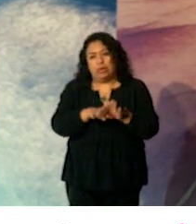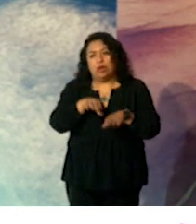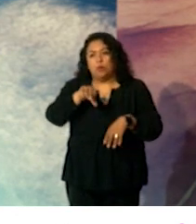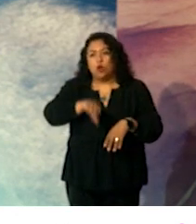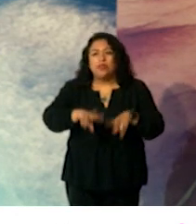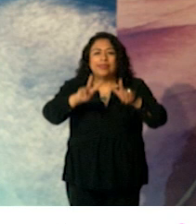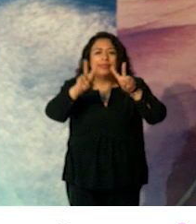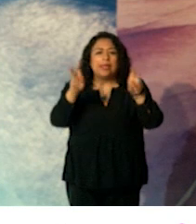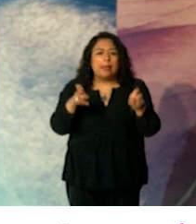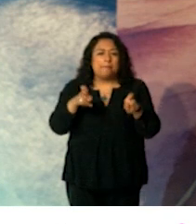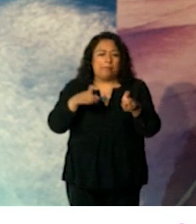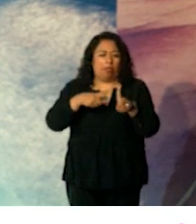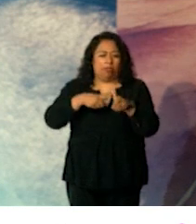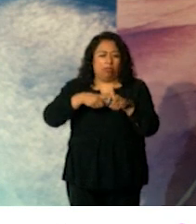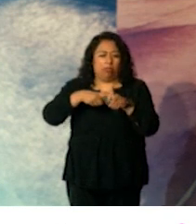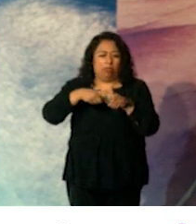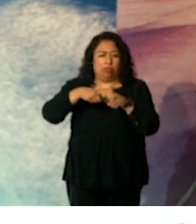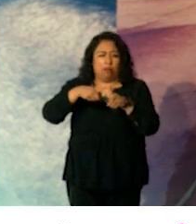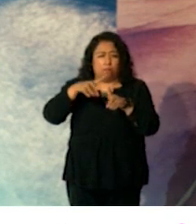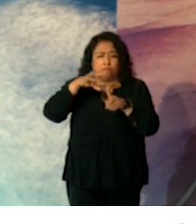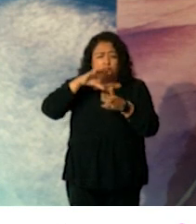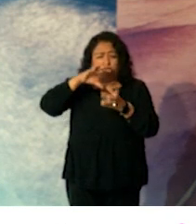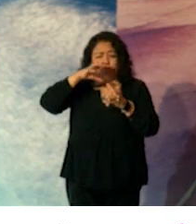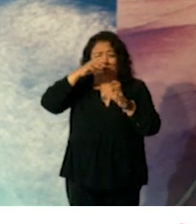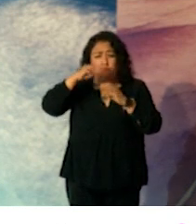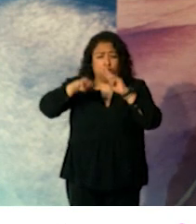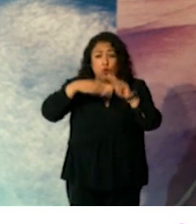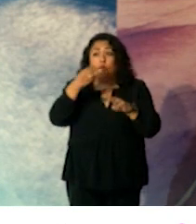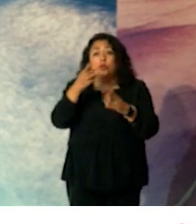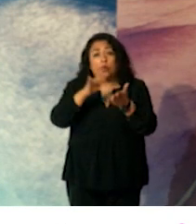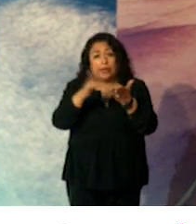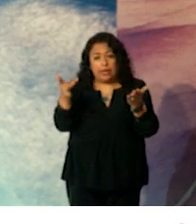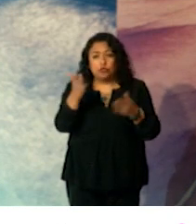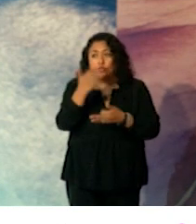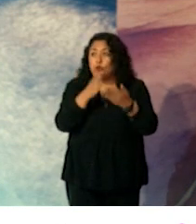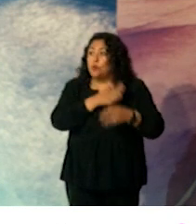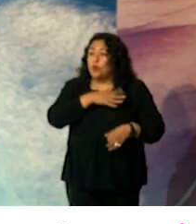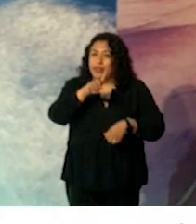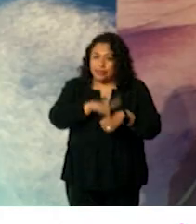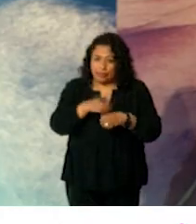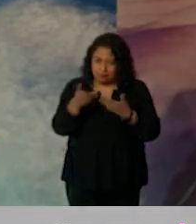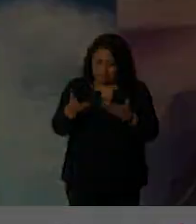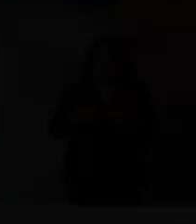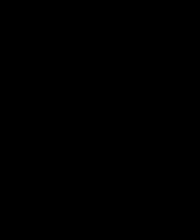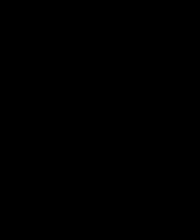de ebullición global. Muchas gracias por haber estado con nosotros y que tengan todos un muy buen día. Salud.